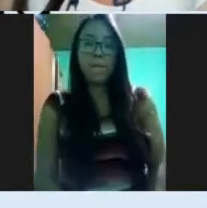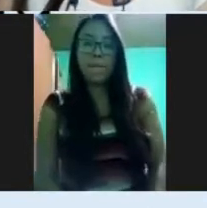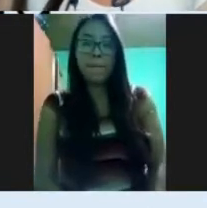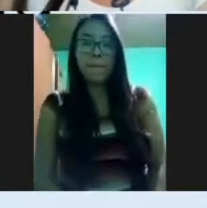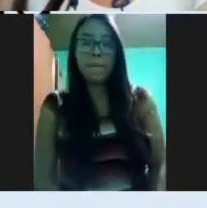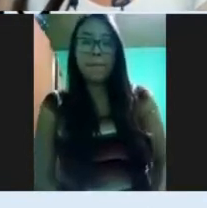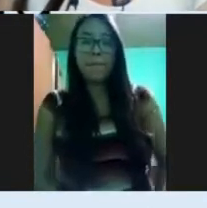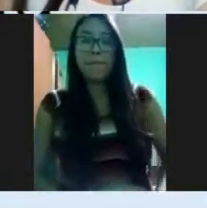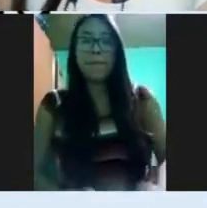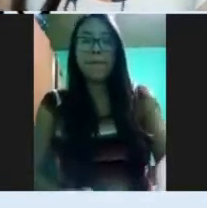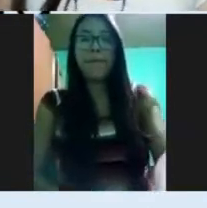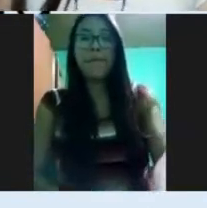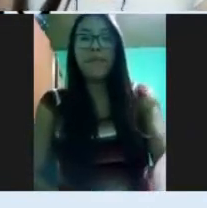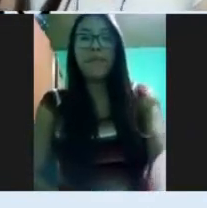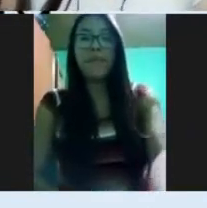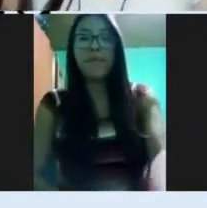de la población.